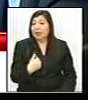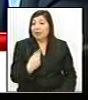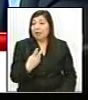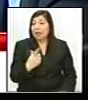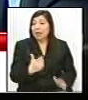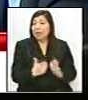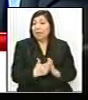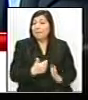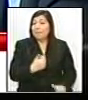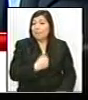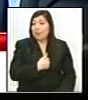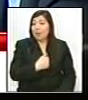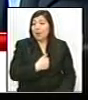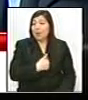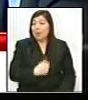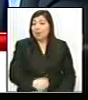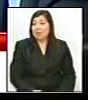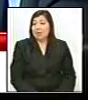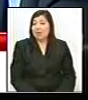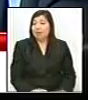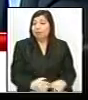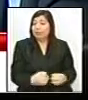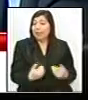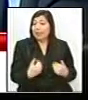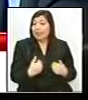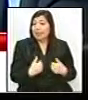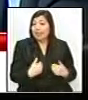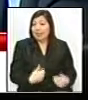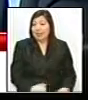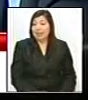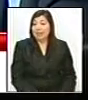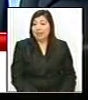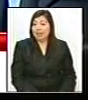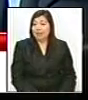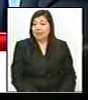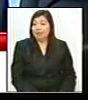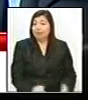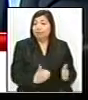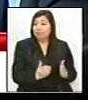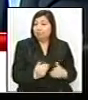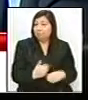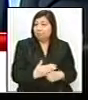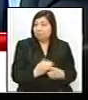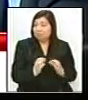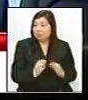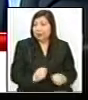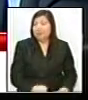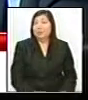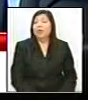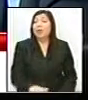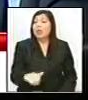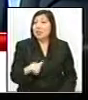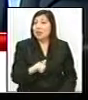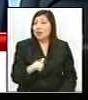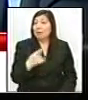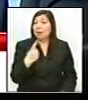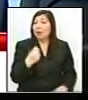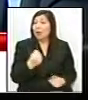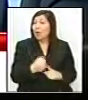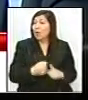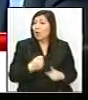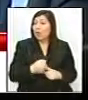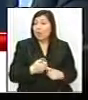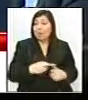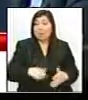propia. Esto, si bien es cierto, tienen una infraestructura física similar a un parque industrial, igual a un